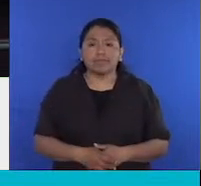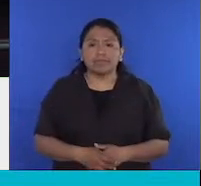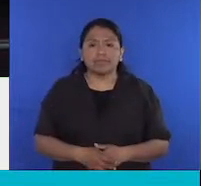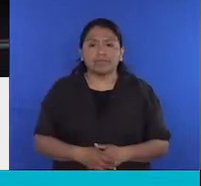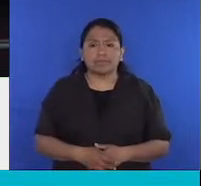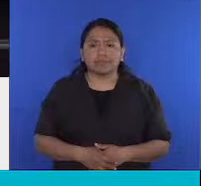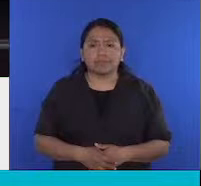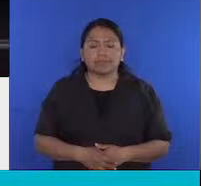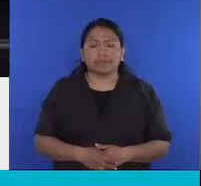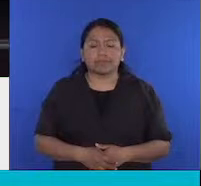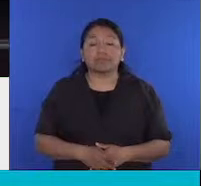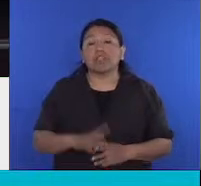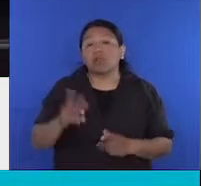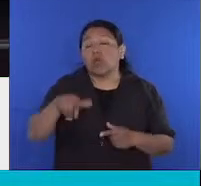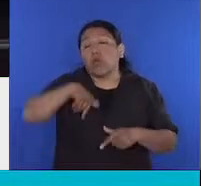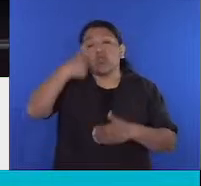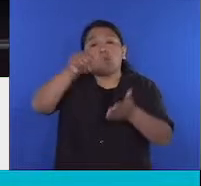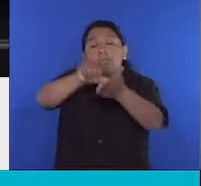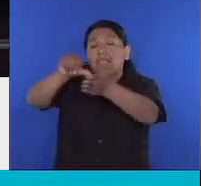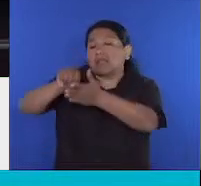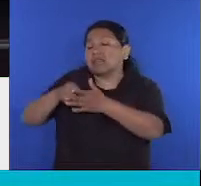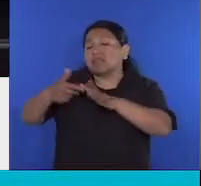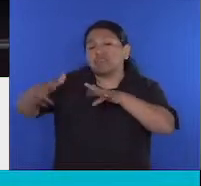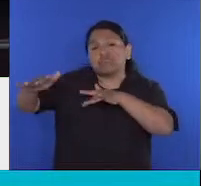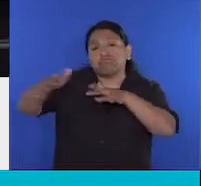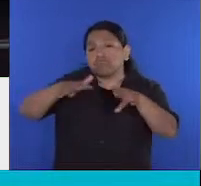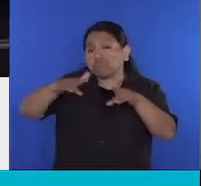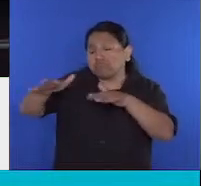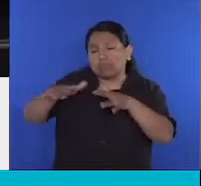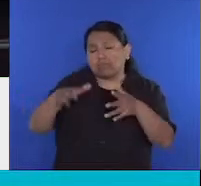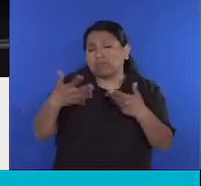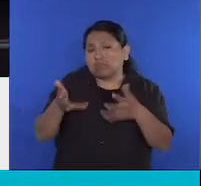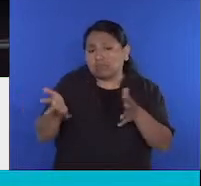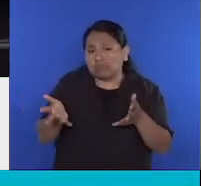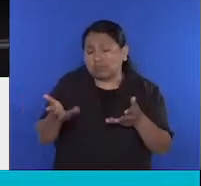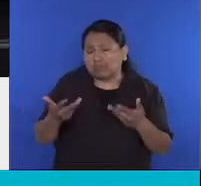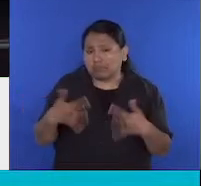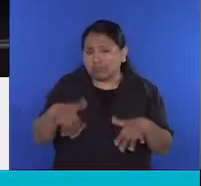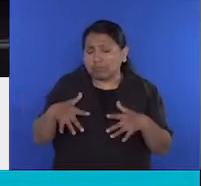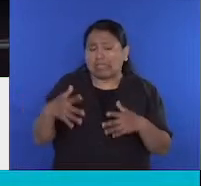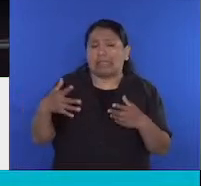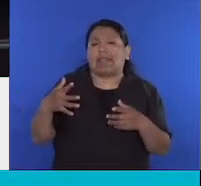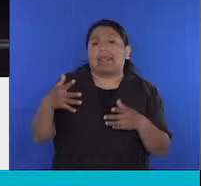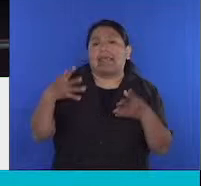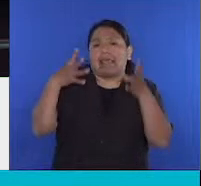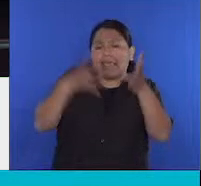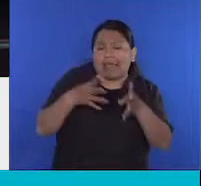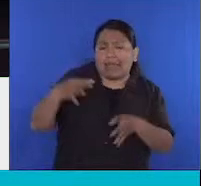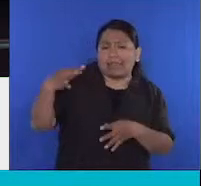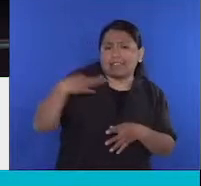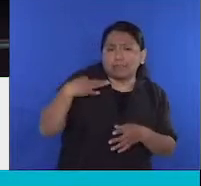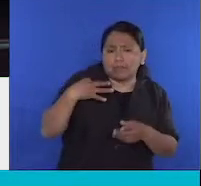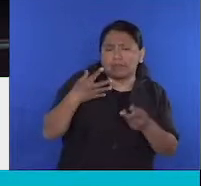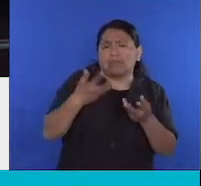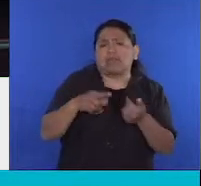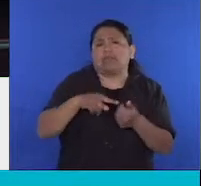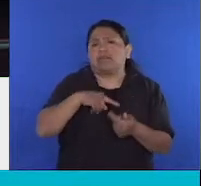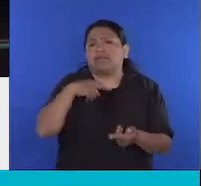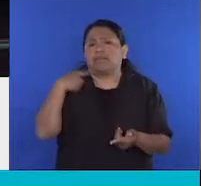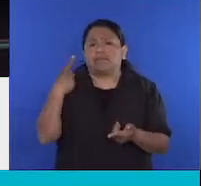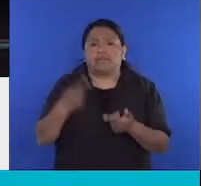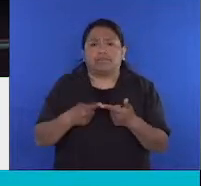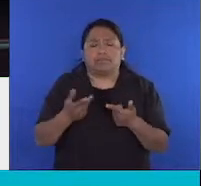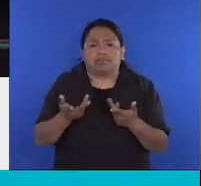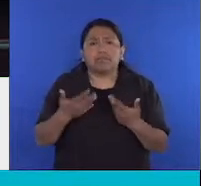por situaciones dramáticas, de guerras civiles, y que han logrado salir de